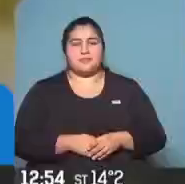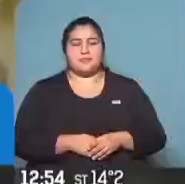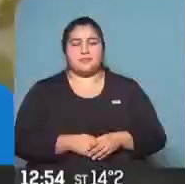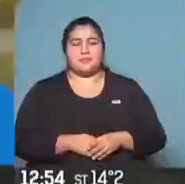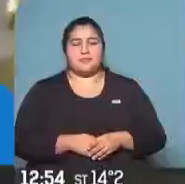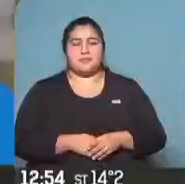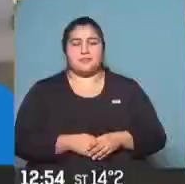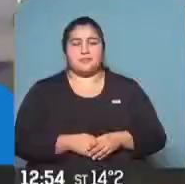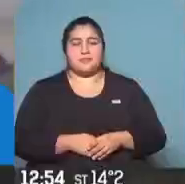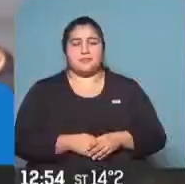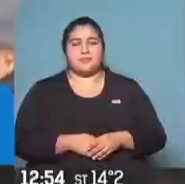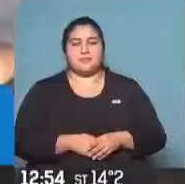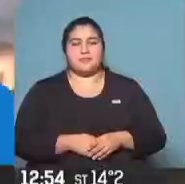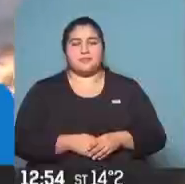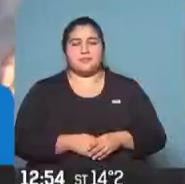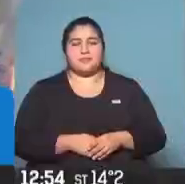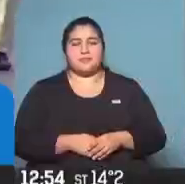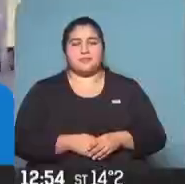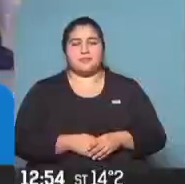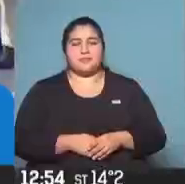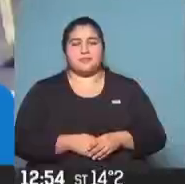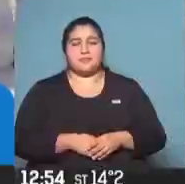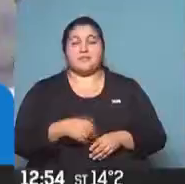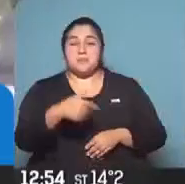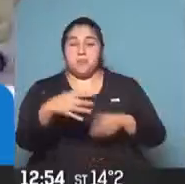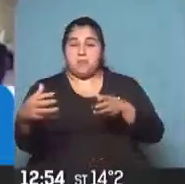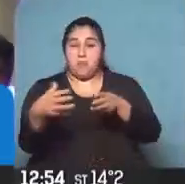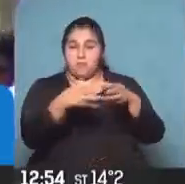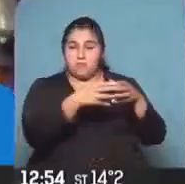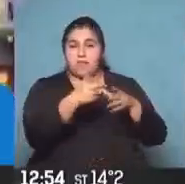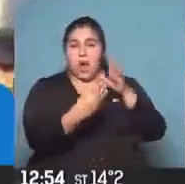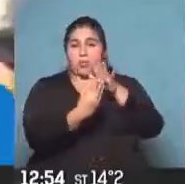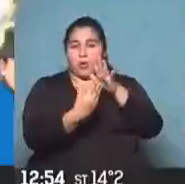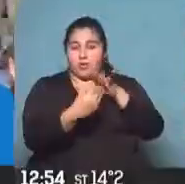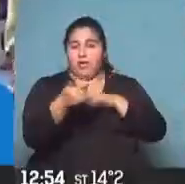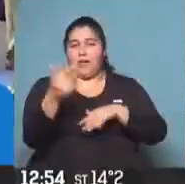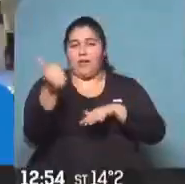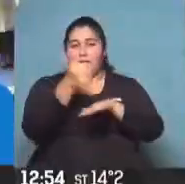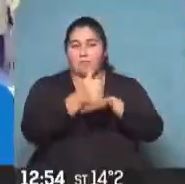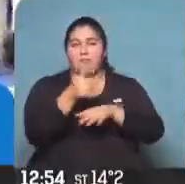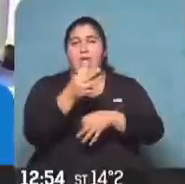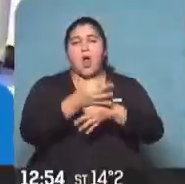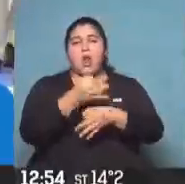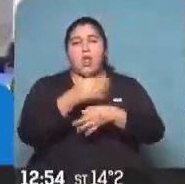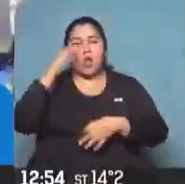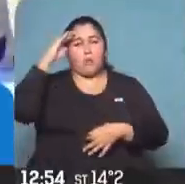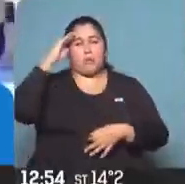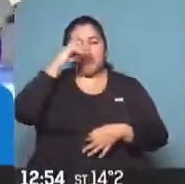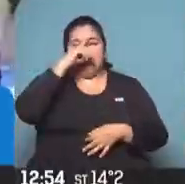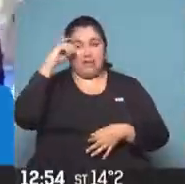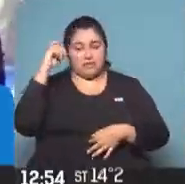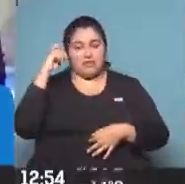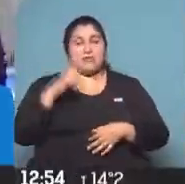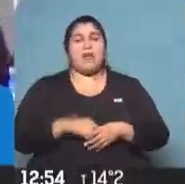i se aproxima la única relación